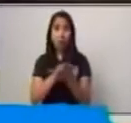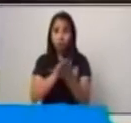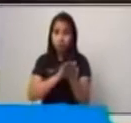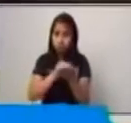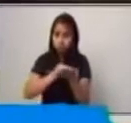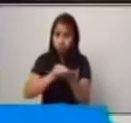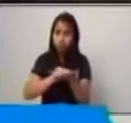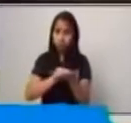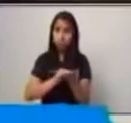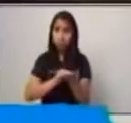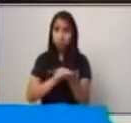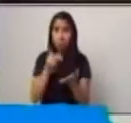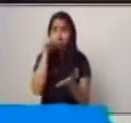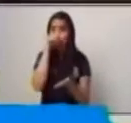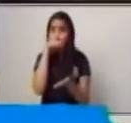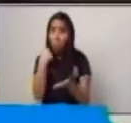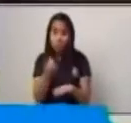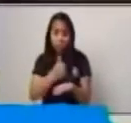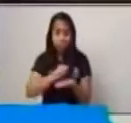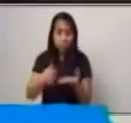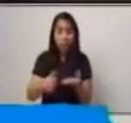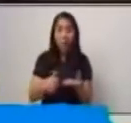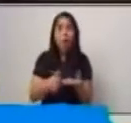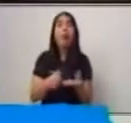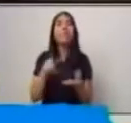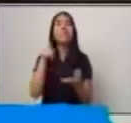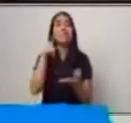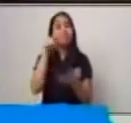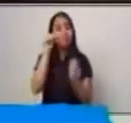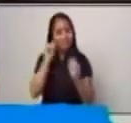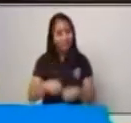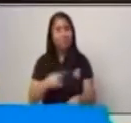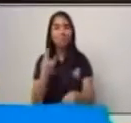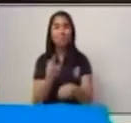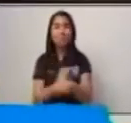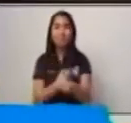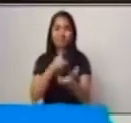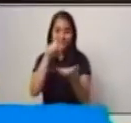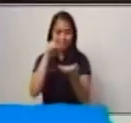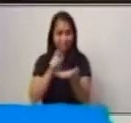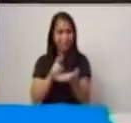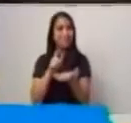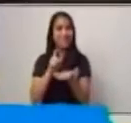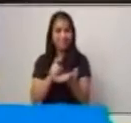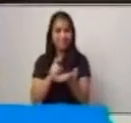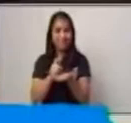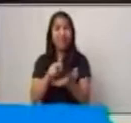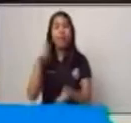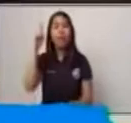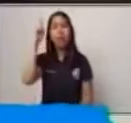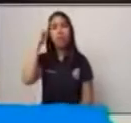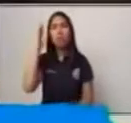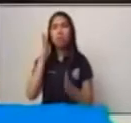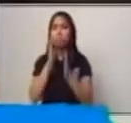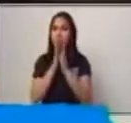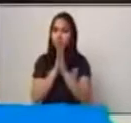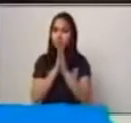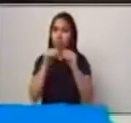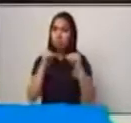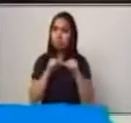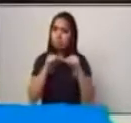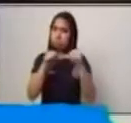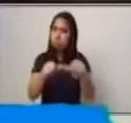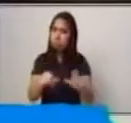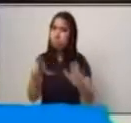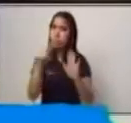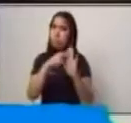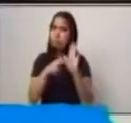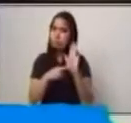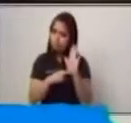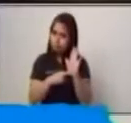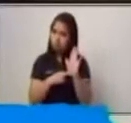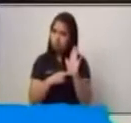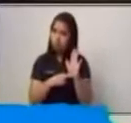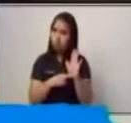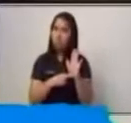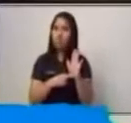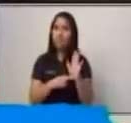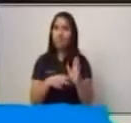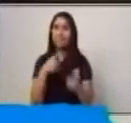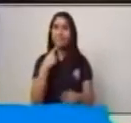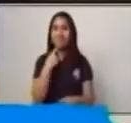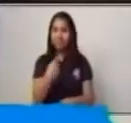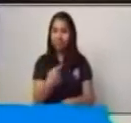puedes hacerlo con desinfectante en gel. Y recuerda, sigue los lineamientos que se han dado y quédate en